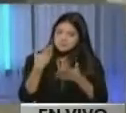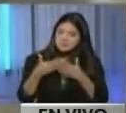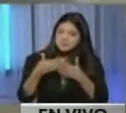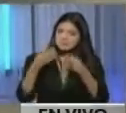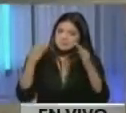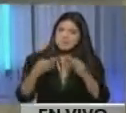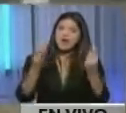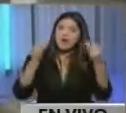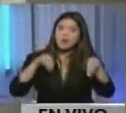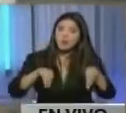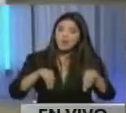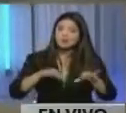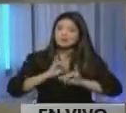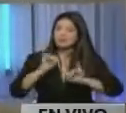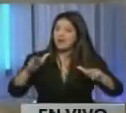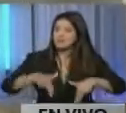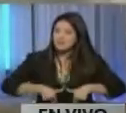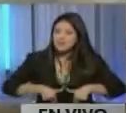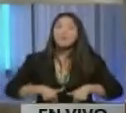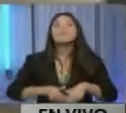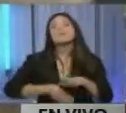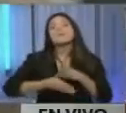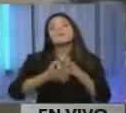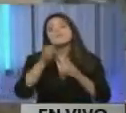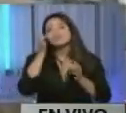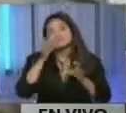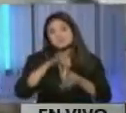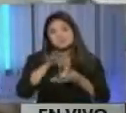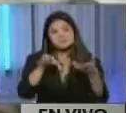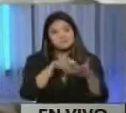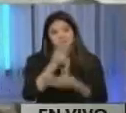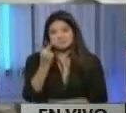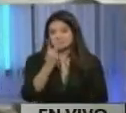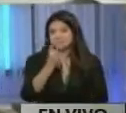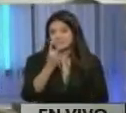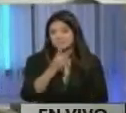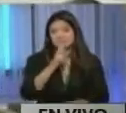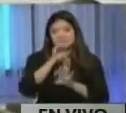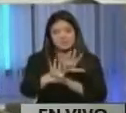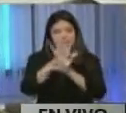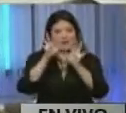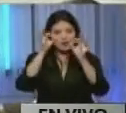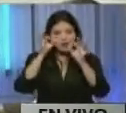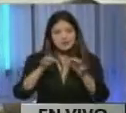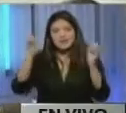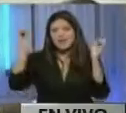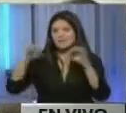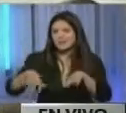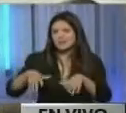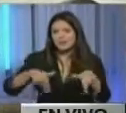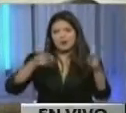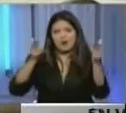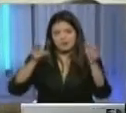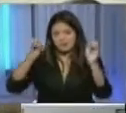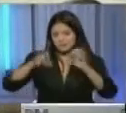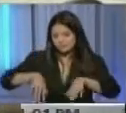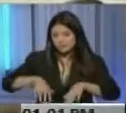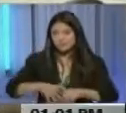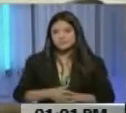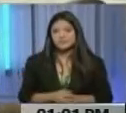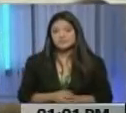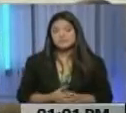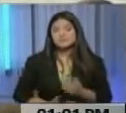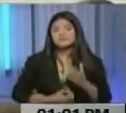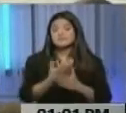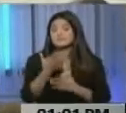verificación del acuerdo del cese al fuego y de las hostilidades bilateral y definitivo y el abandono de las armas, la cual está